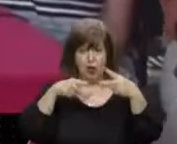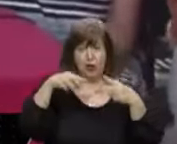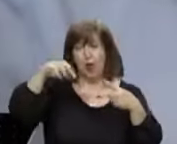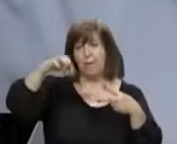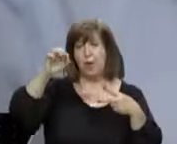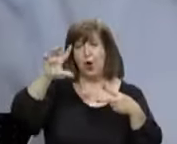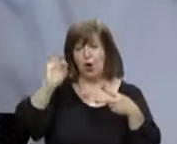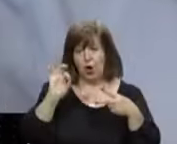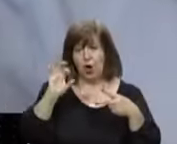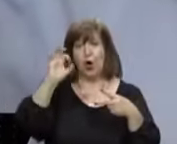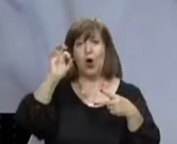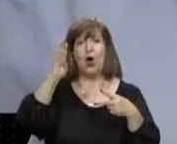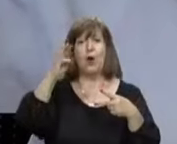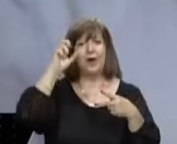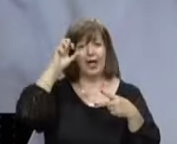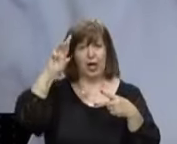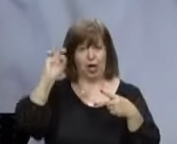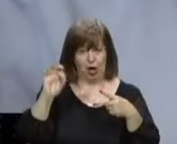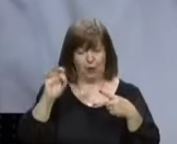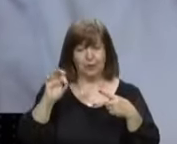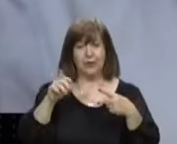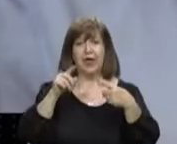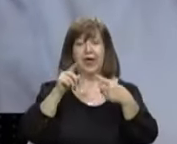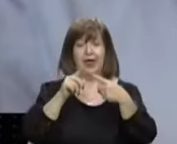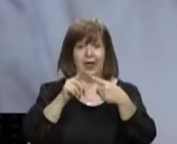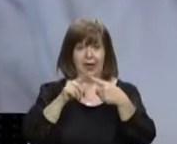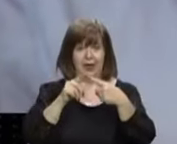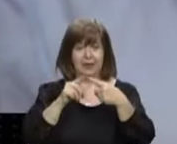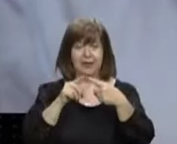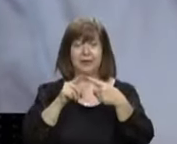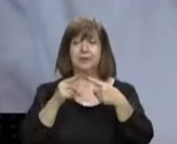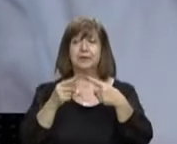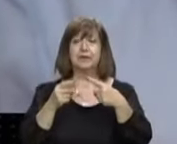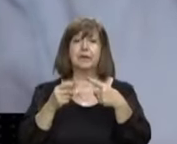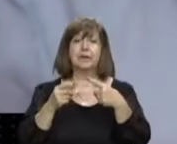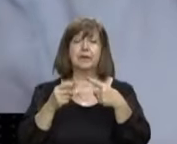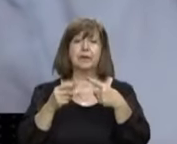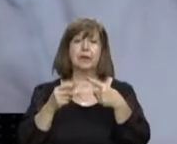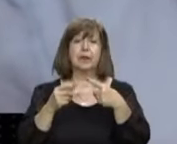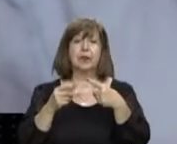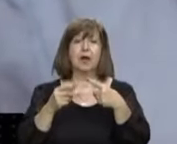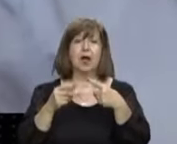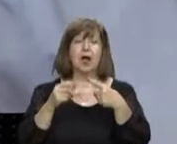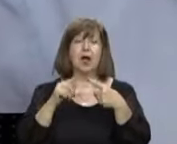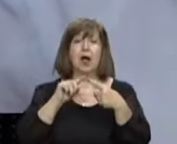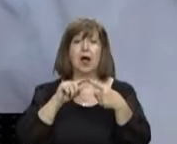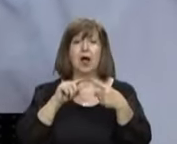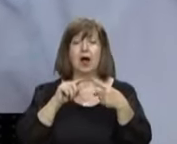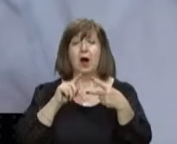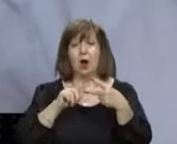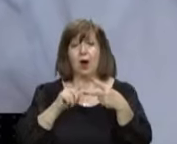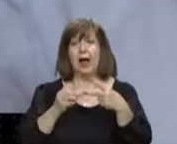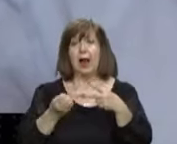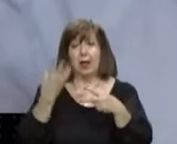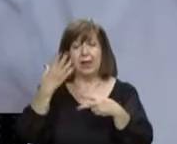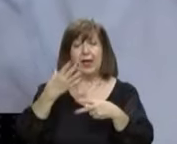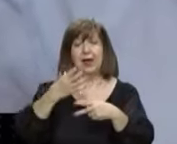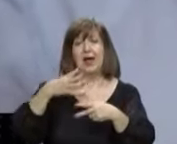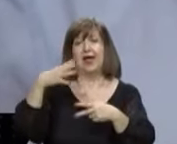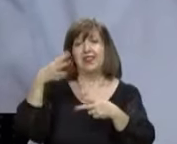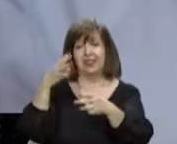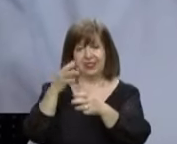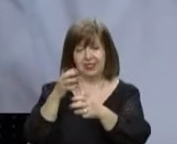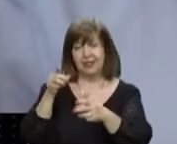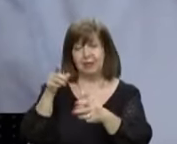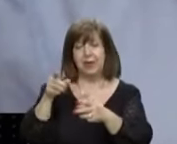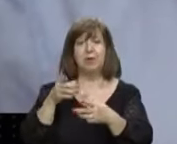finalmente Martín Rodríguez, que recordemos dirigente del Polo Obrero, es el nuevo detenido en la mañana de hoy. Fue detenido